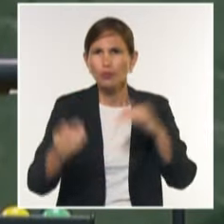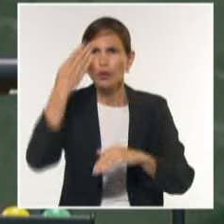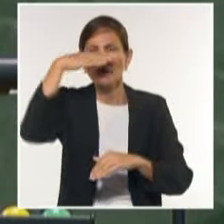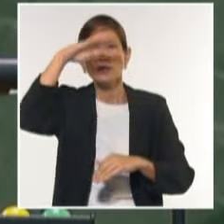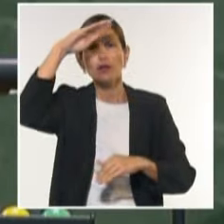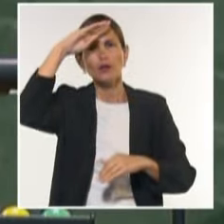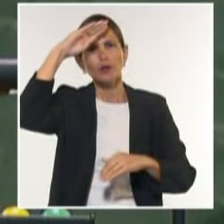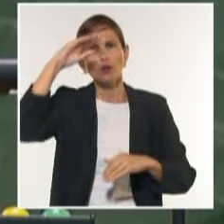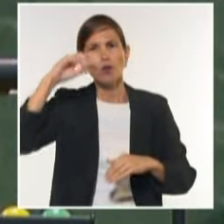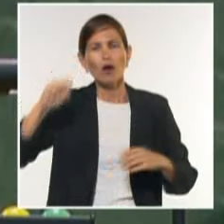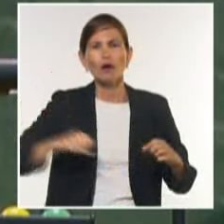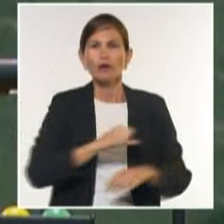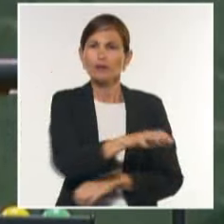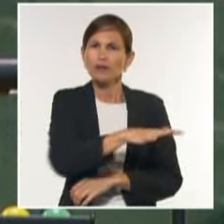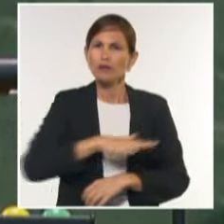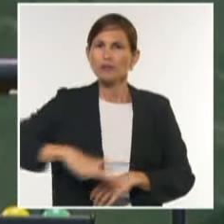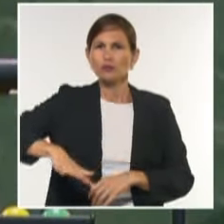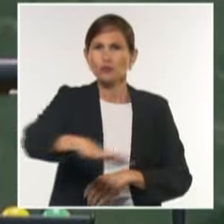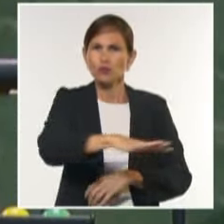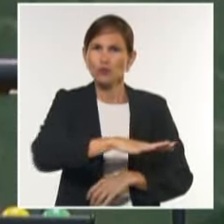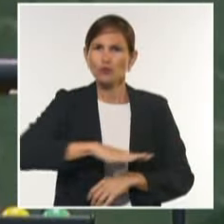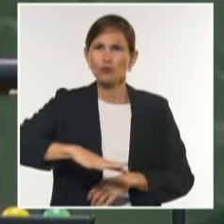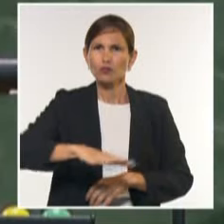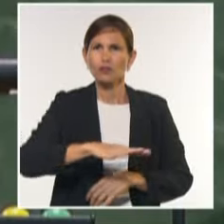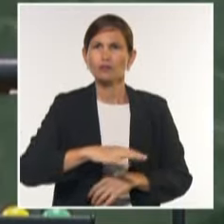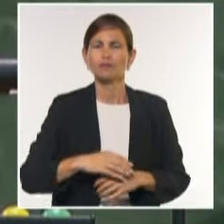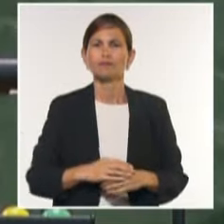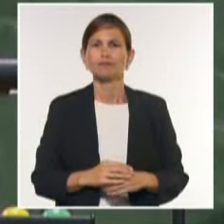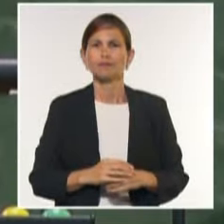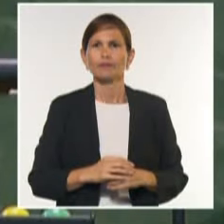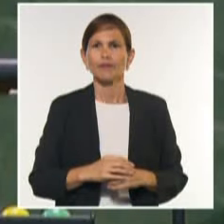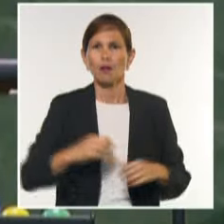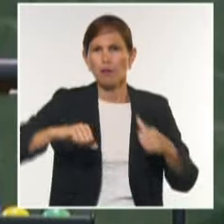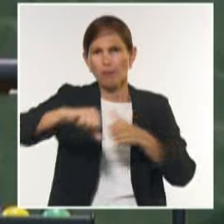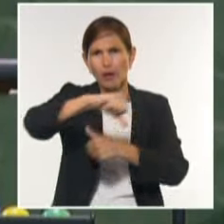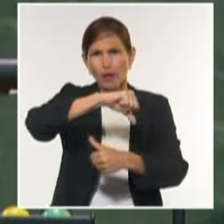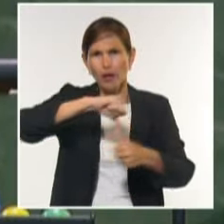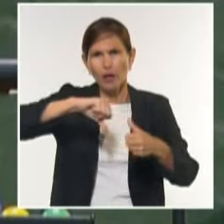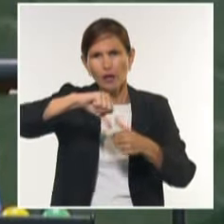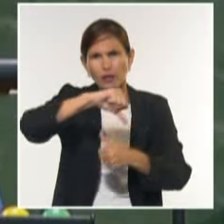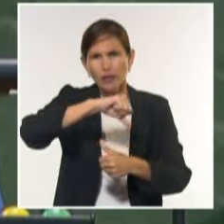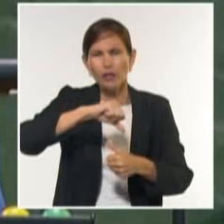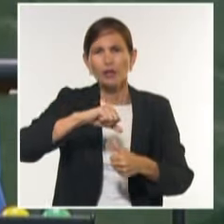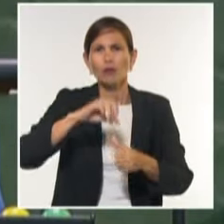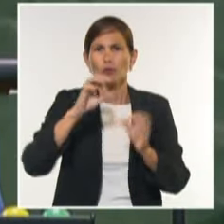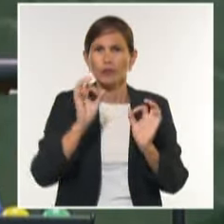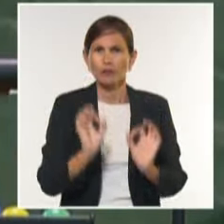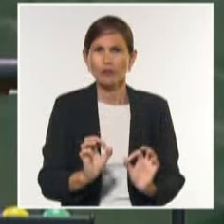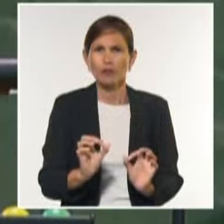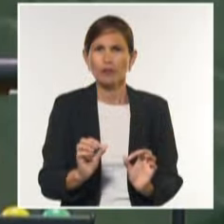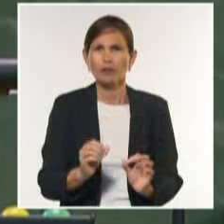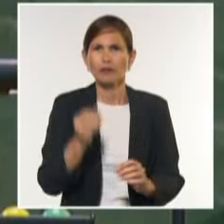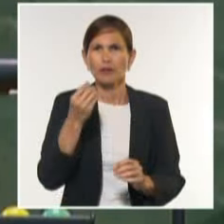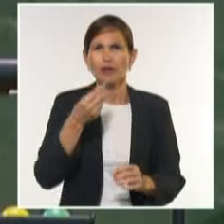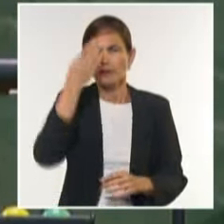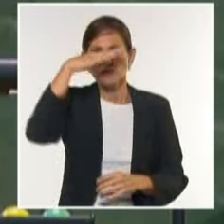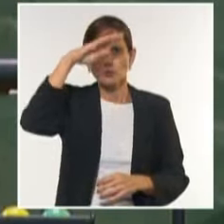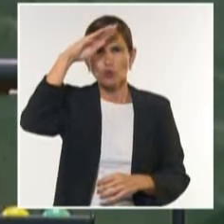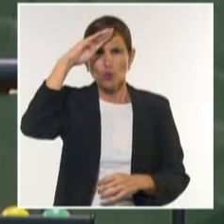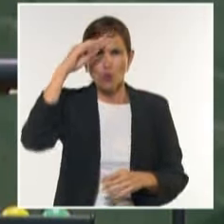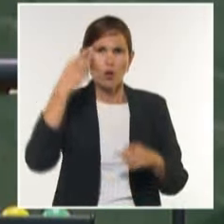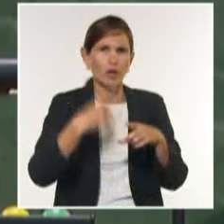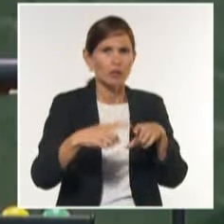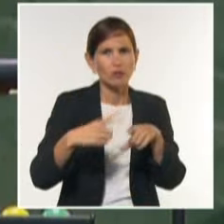la vida social y económica de nuestro hemisferio. Para los pequeños estados insulares, cada alianza en materia de